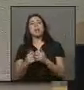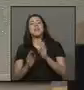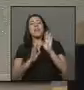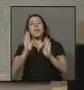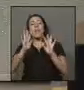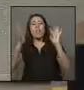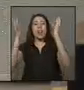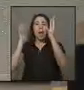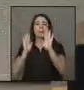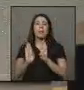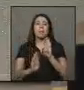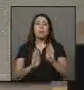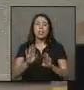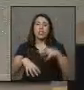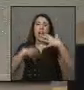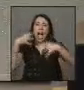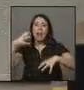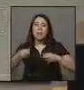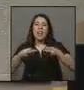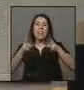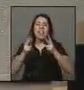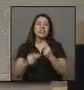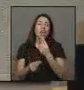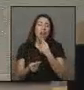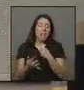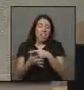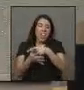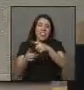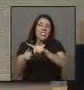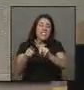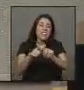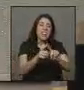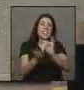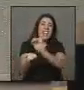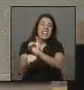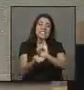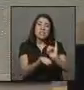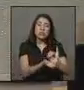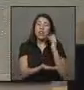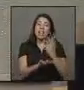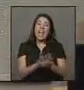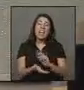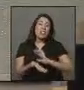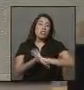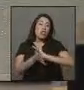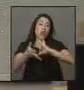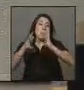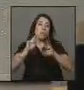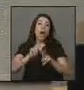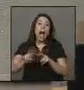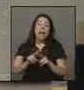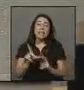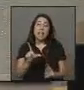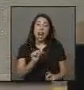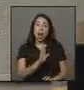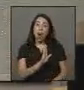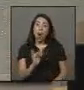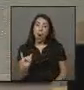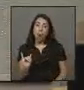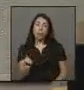de los animales, con el derecho a la vida, una serie de entidades que se han creado no solamente en Chile y en el mundo, realizan lobby. Y yo creo que